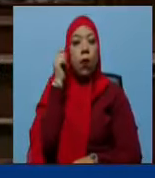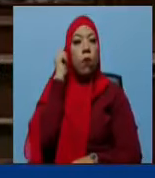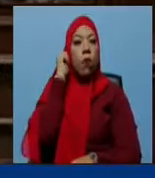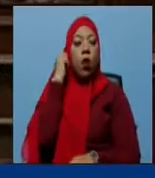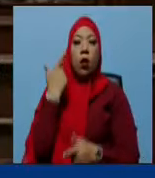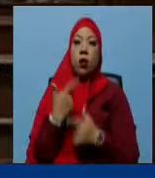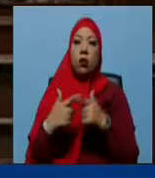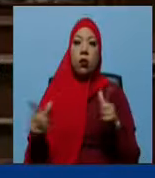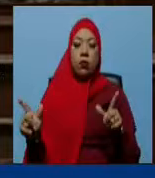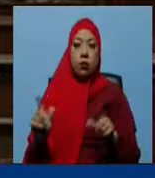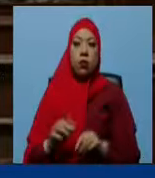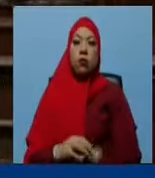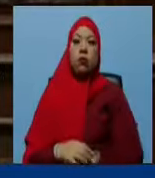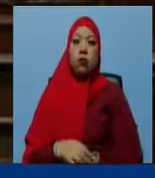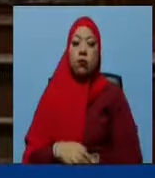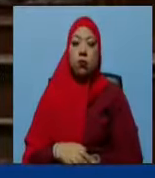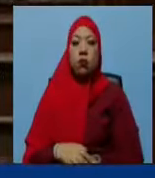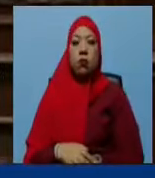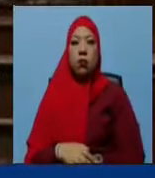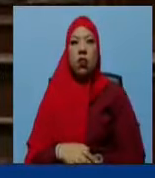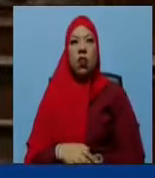libres.